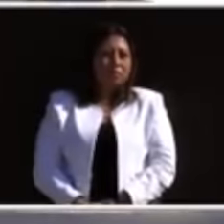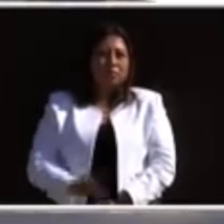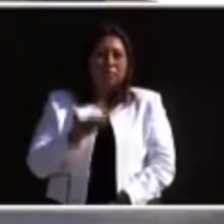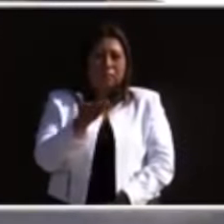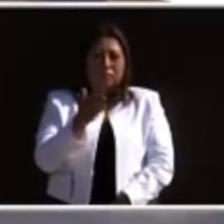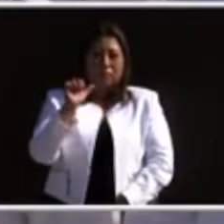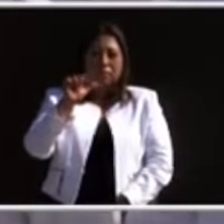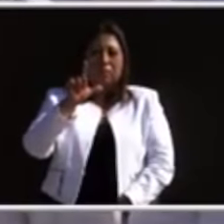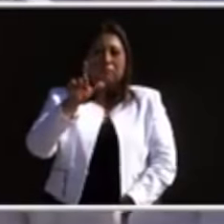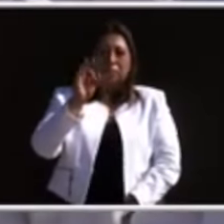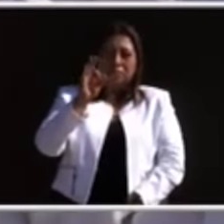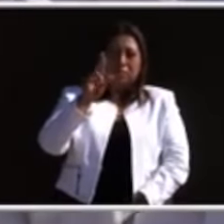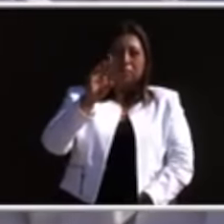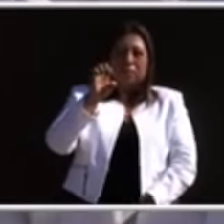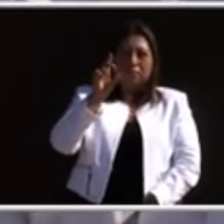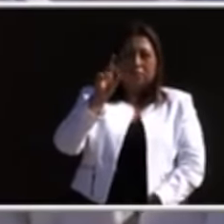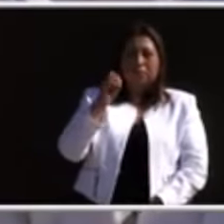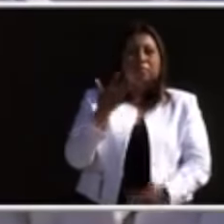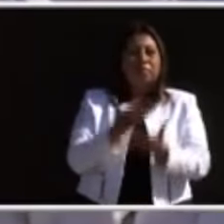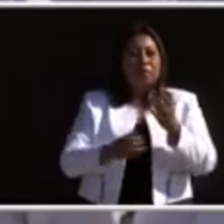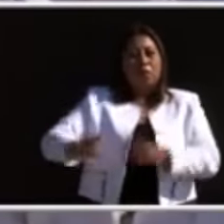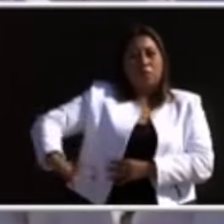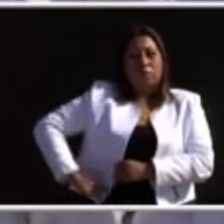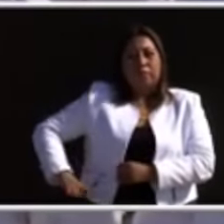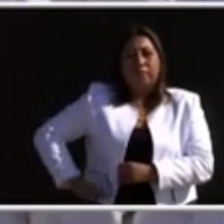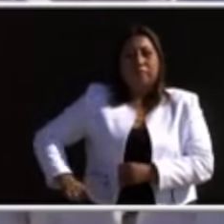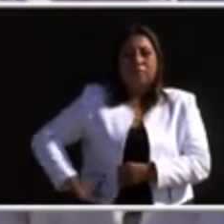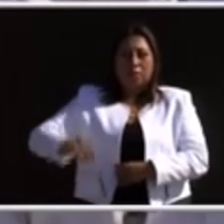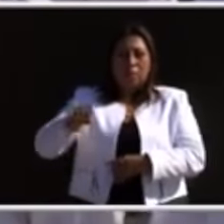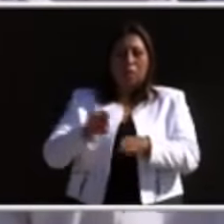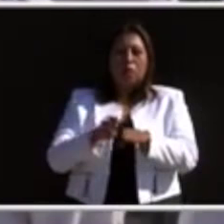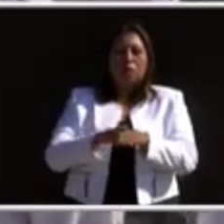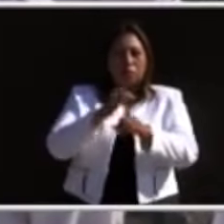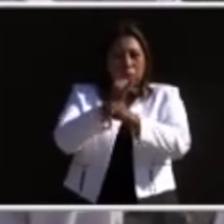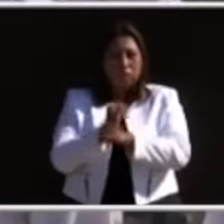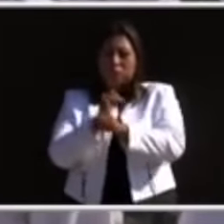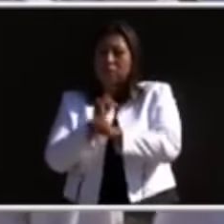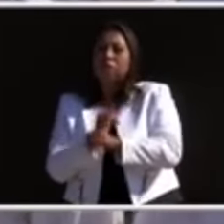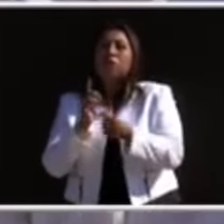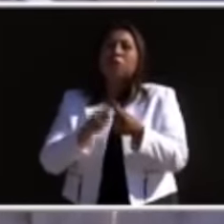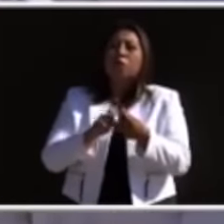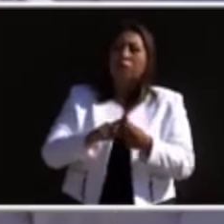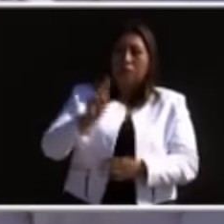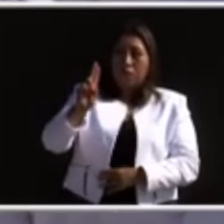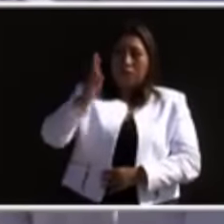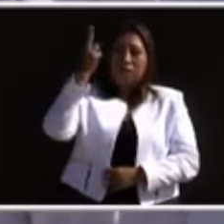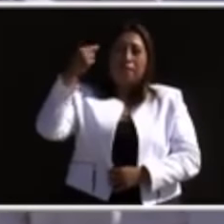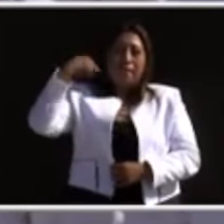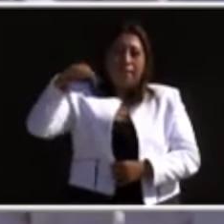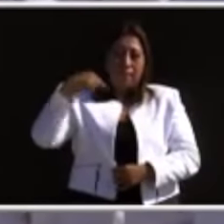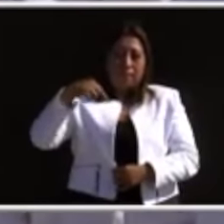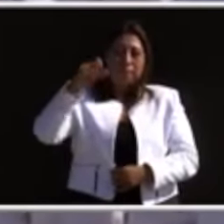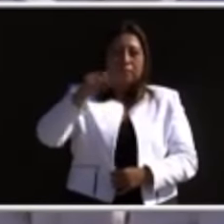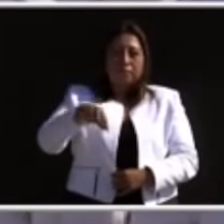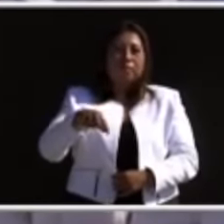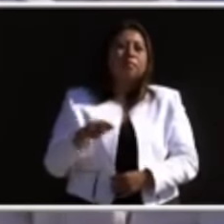Alfredo es licenciado en Gestión y Administración Municipal por la Universidad Popular Autónoma de Veracruz.